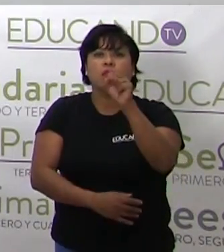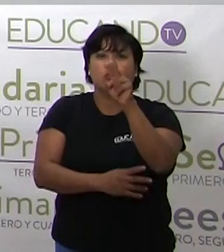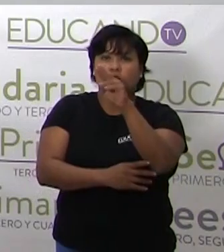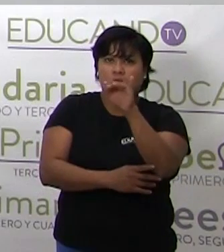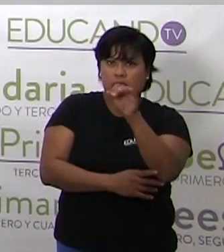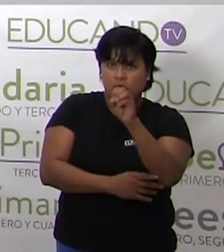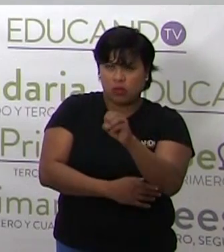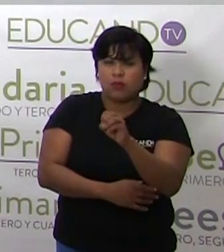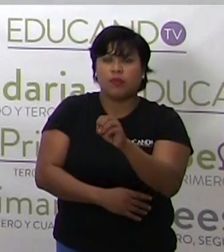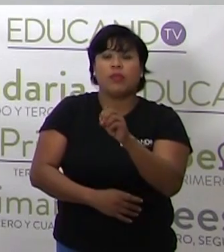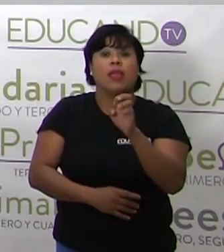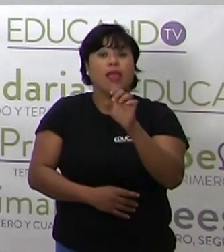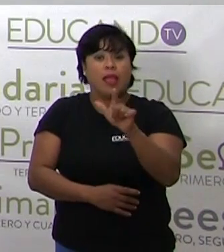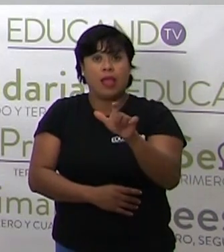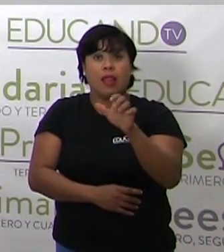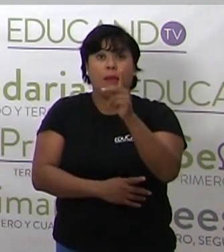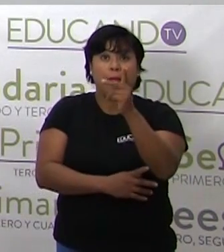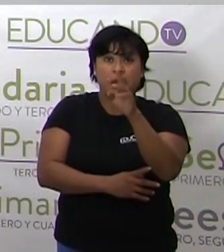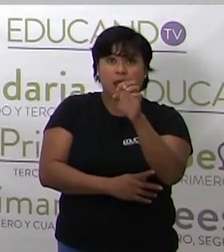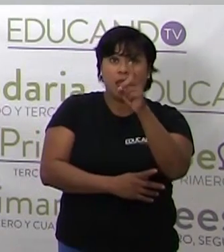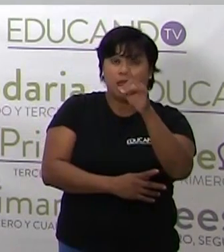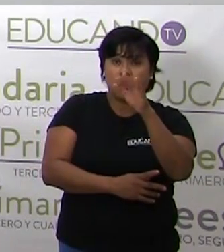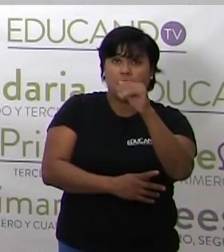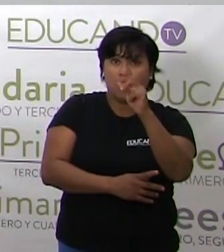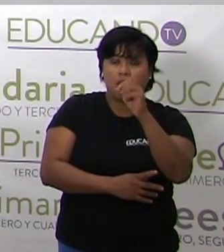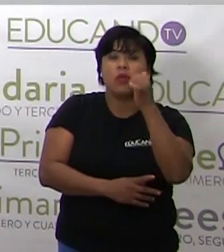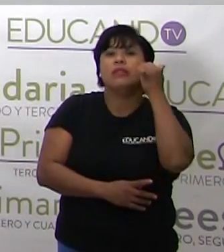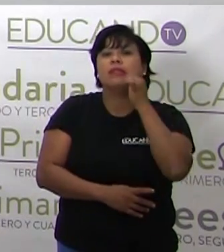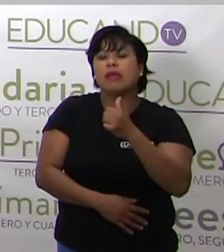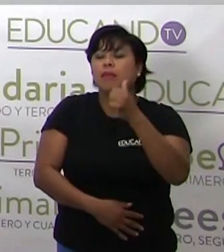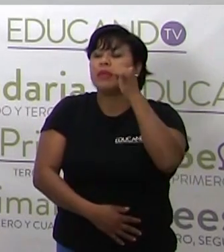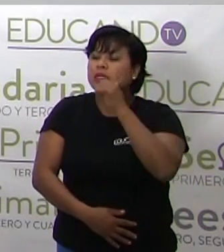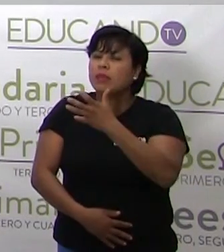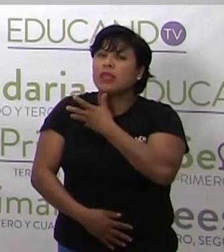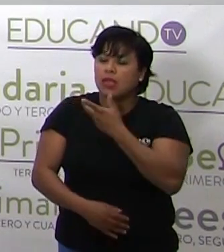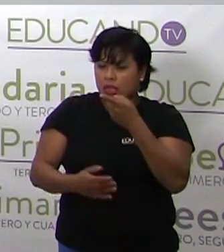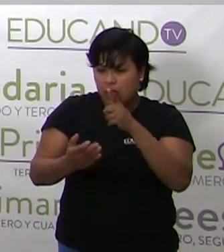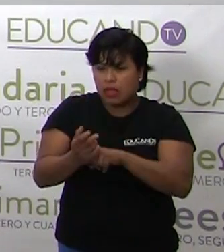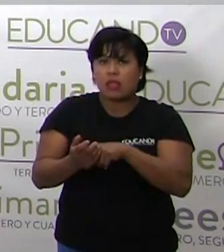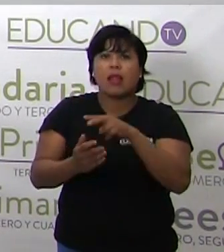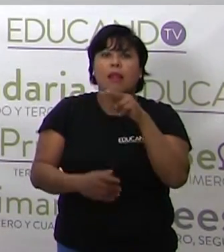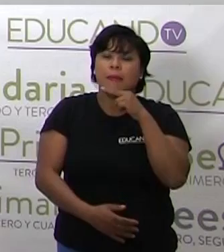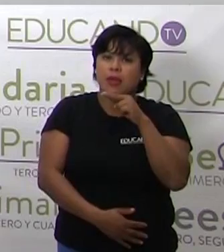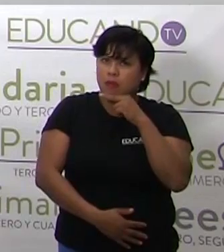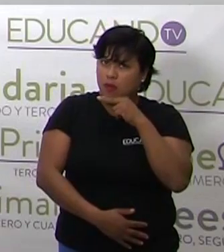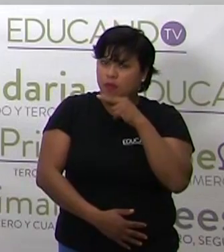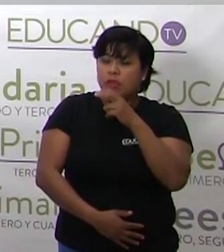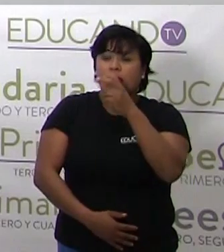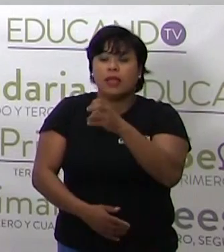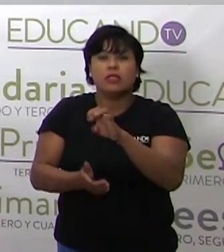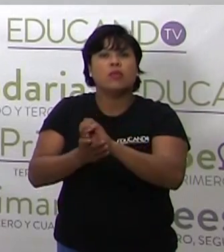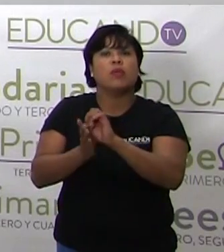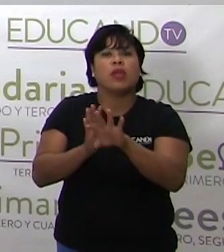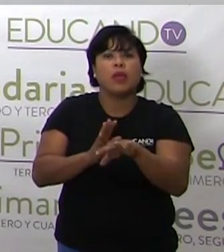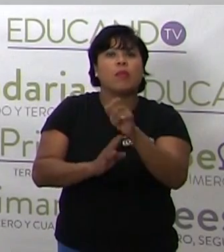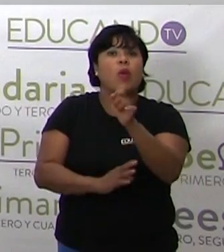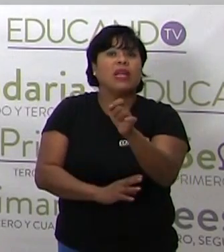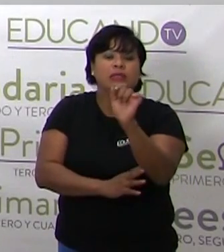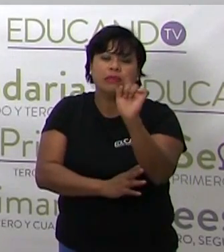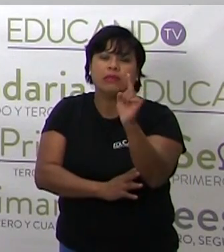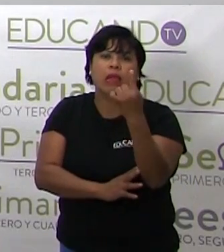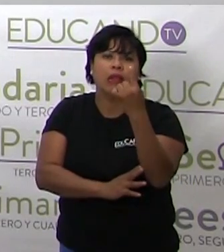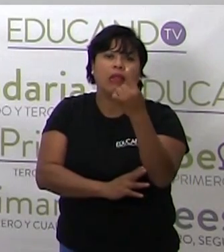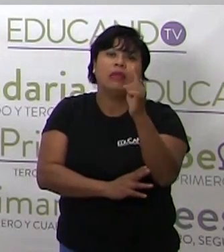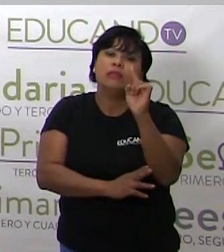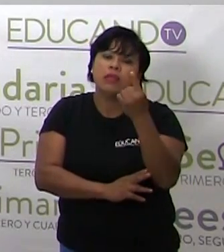sujeto. El predicado siempre tiene dentro de él al verbo, que en este caso es ser.